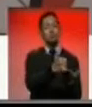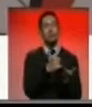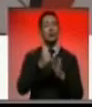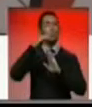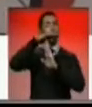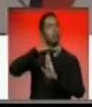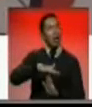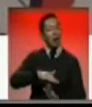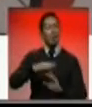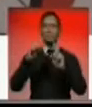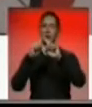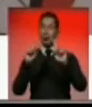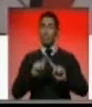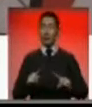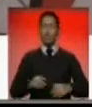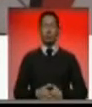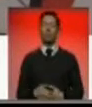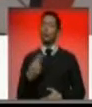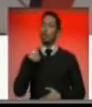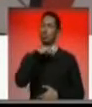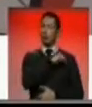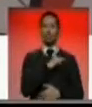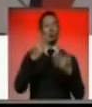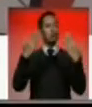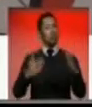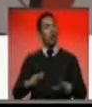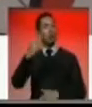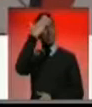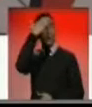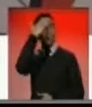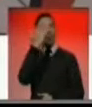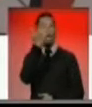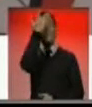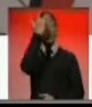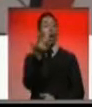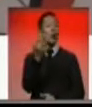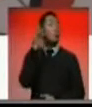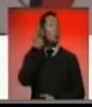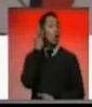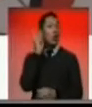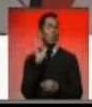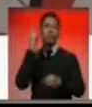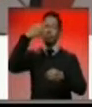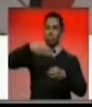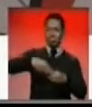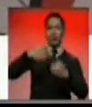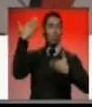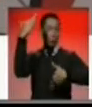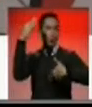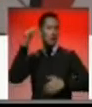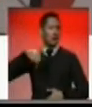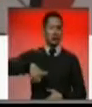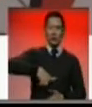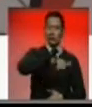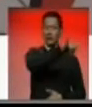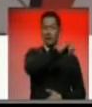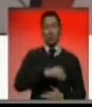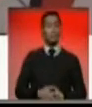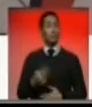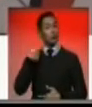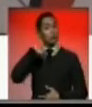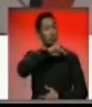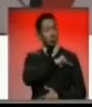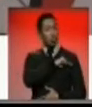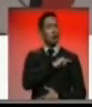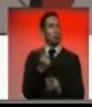paz. Entonces ya sabemos por qué tenemos las mujeres que seguir participando en la política y por qué bajo nuestra